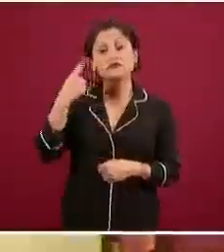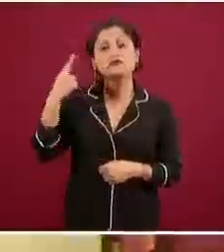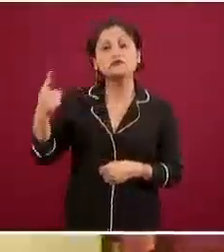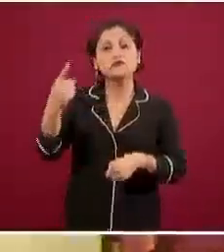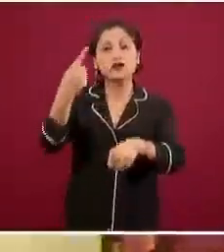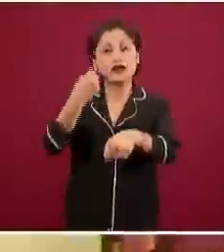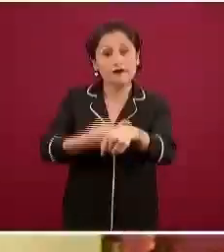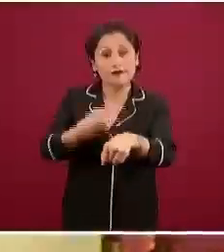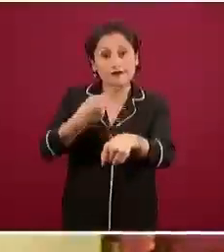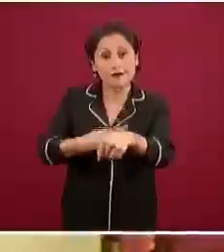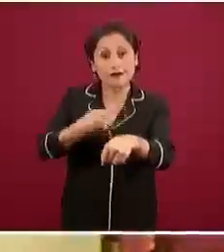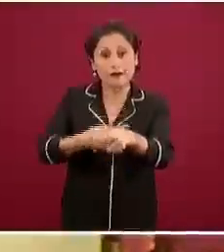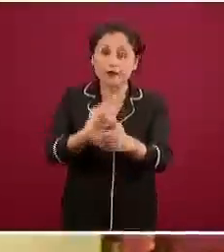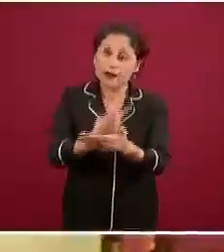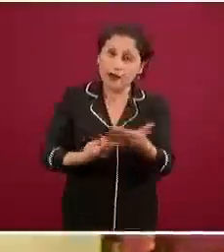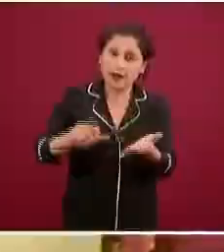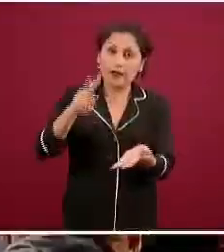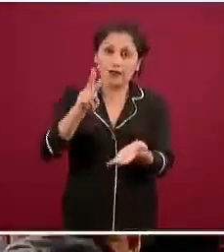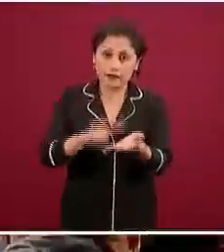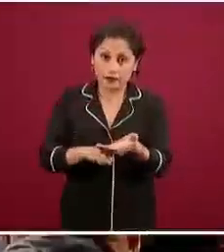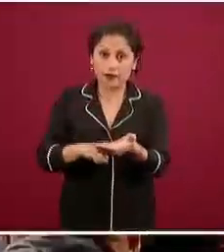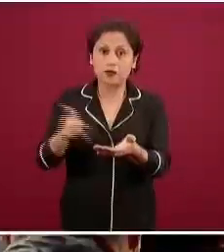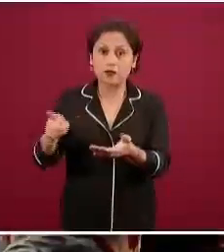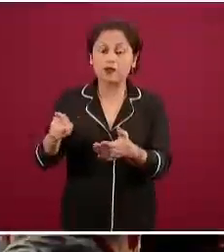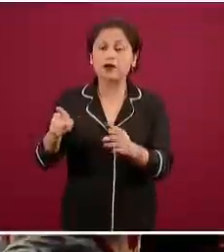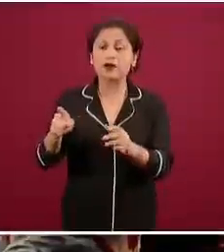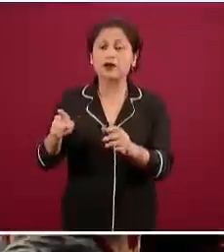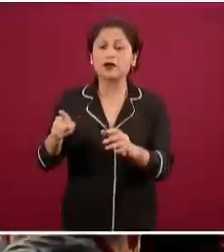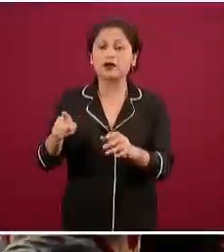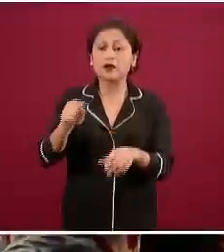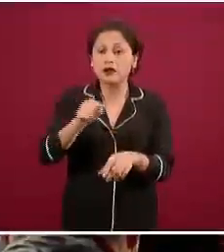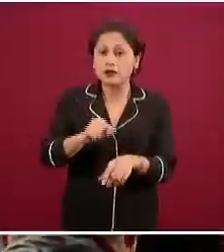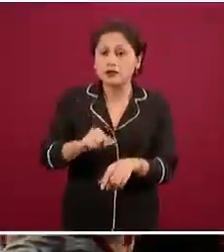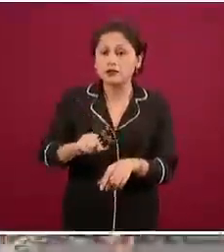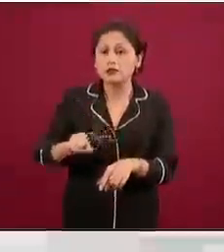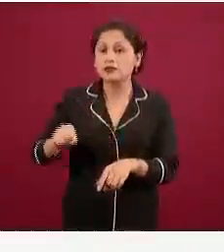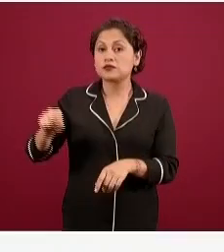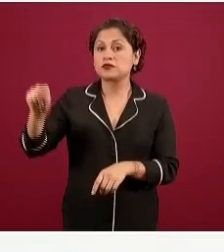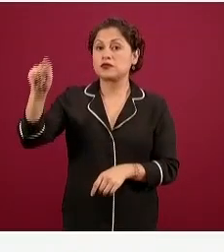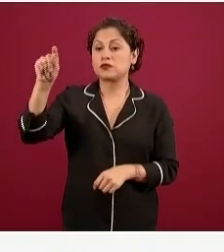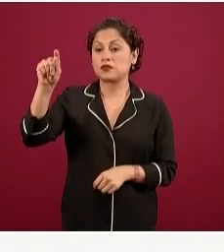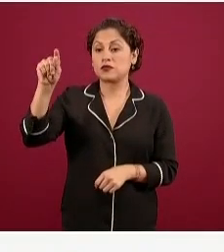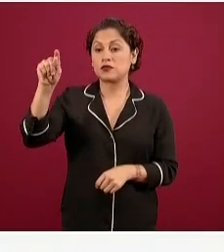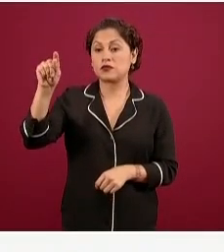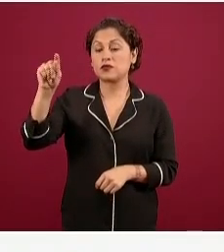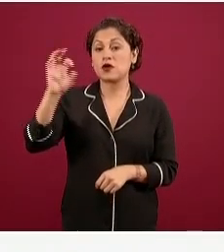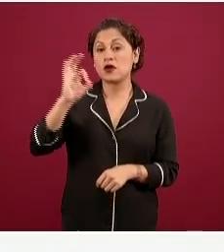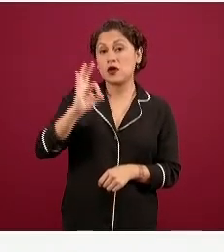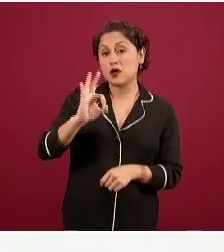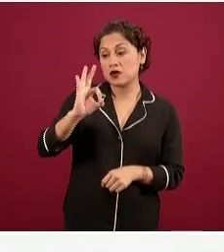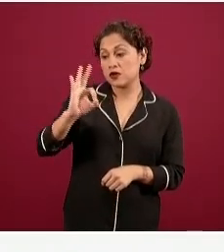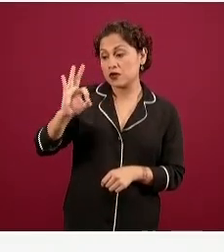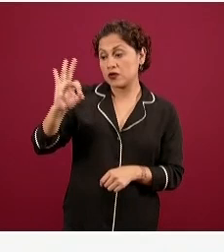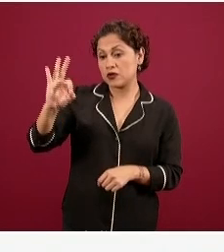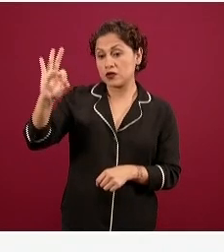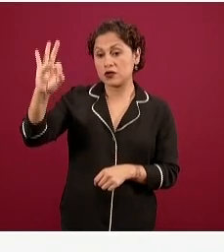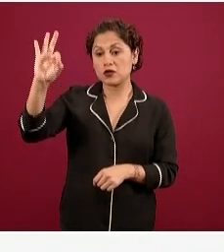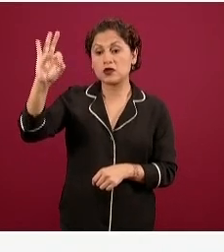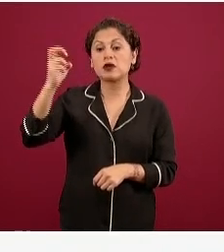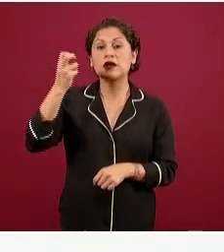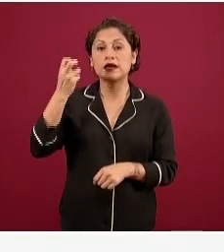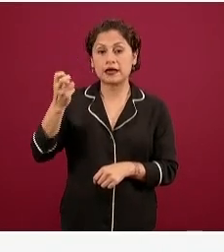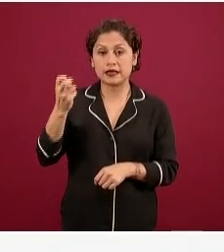tanto acumulada, que es la gráfica, la línea con círculos en la parte superior, que son